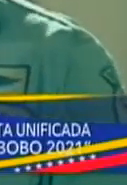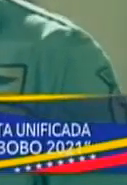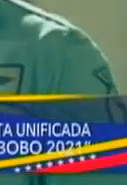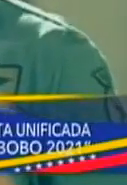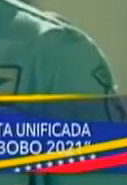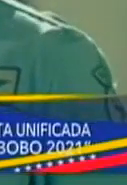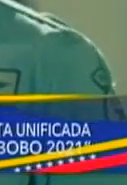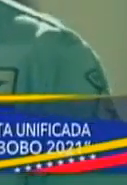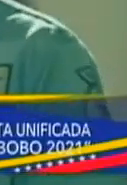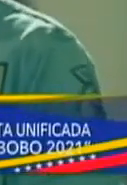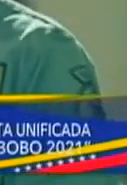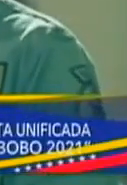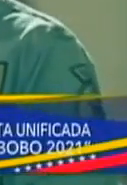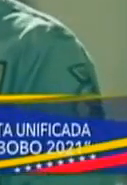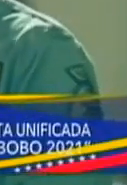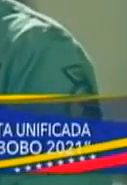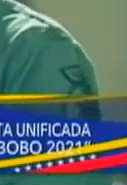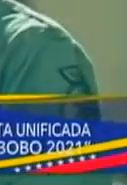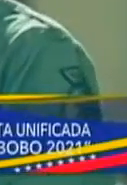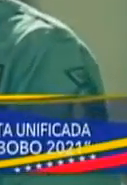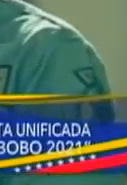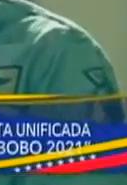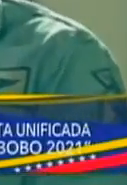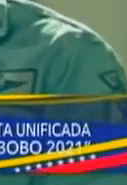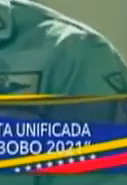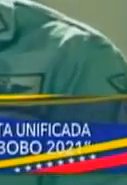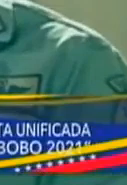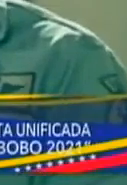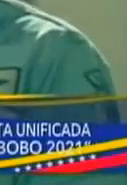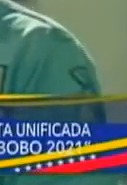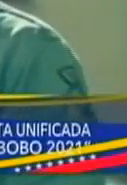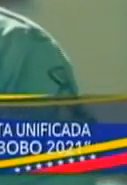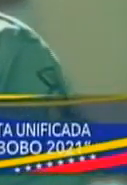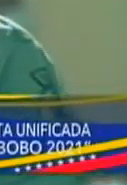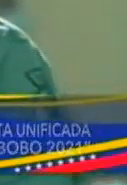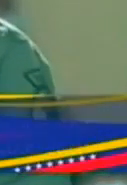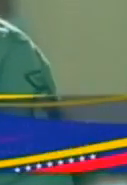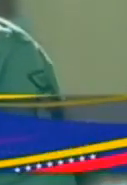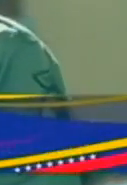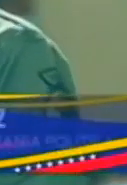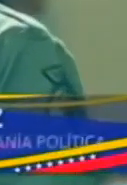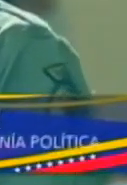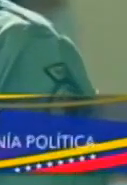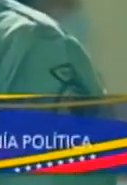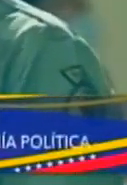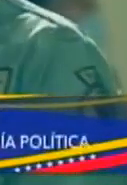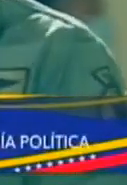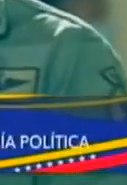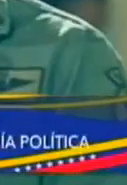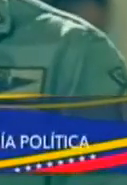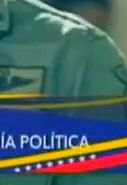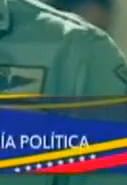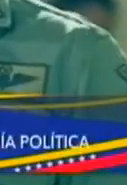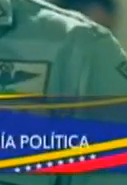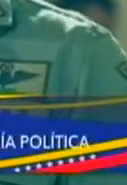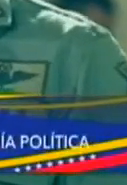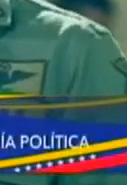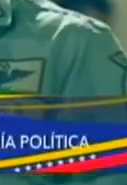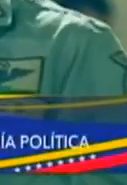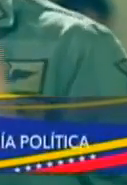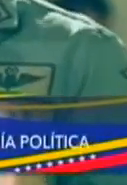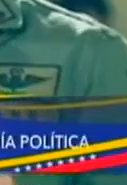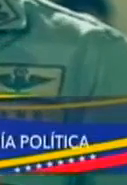comandante estratégico, a todos los comandantes de componente integrados allá, haciendo ya desde ya la crítica que usted está ordenando.